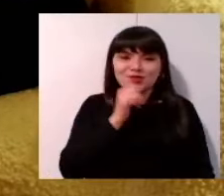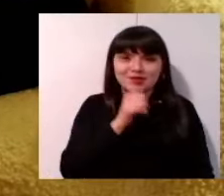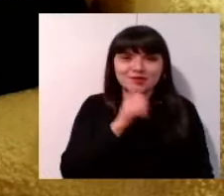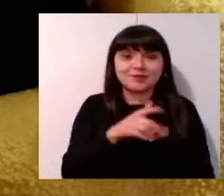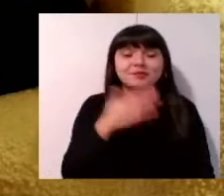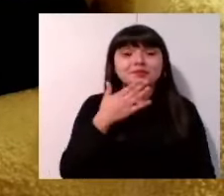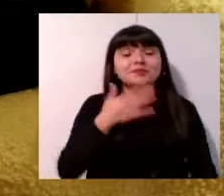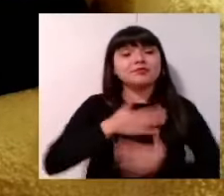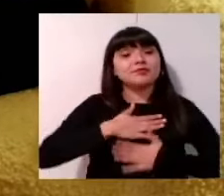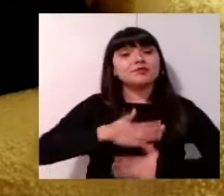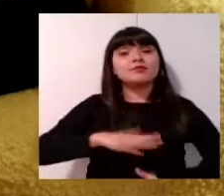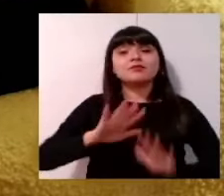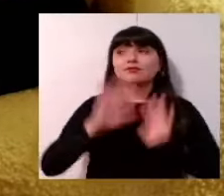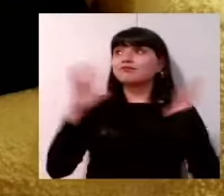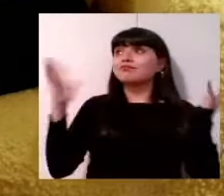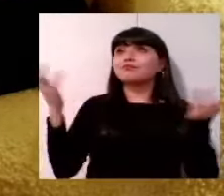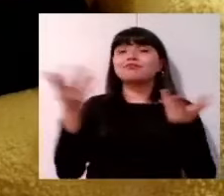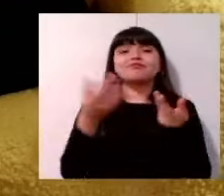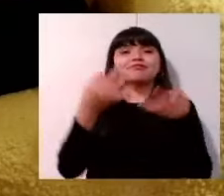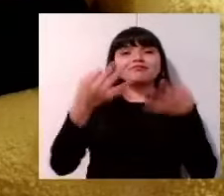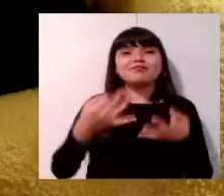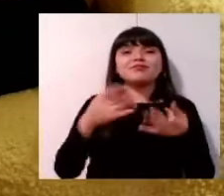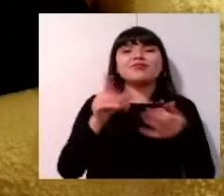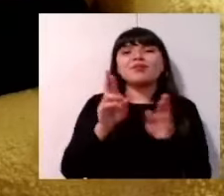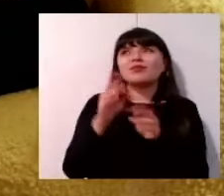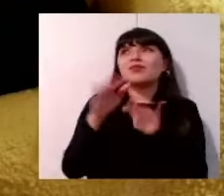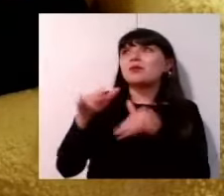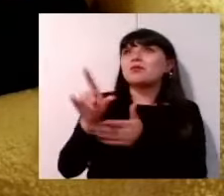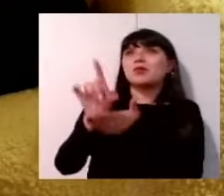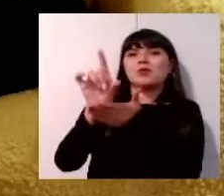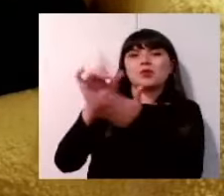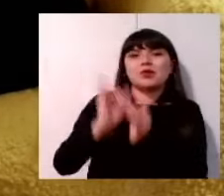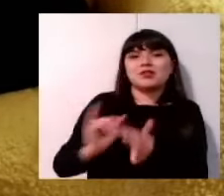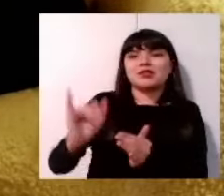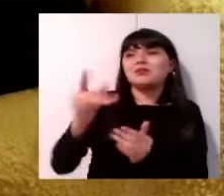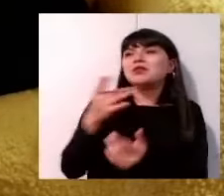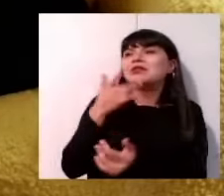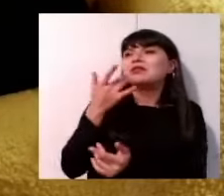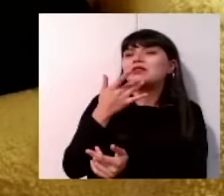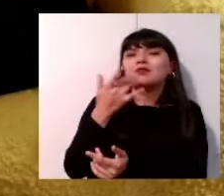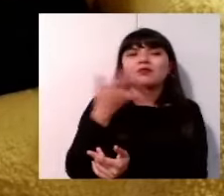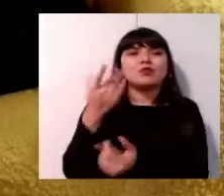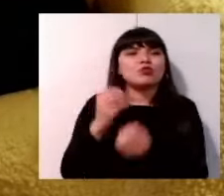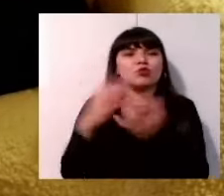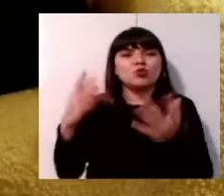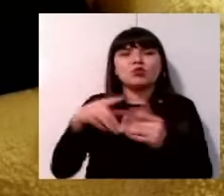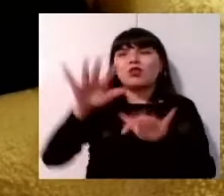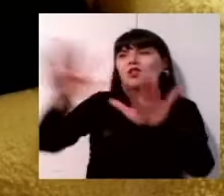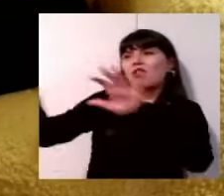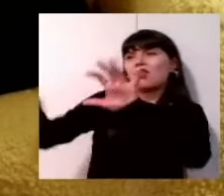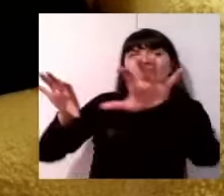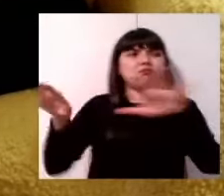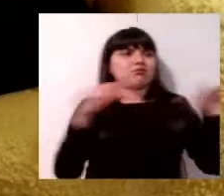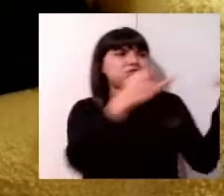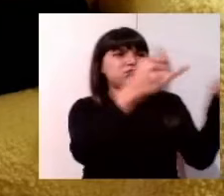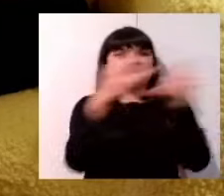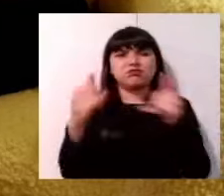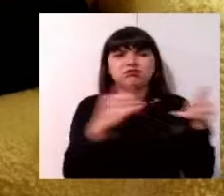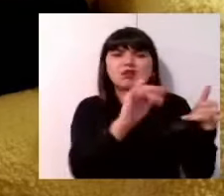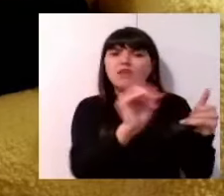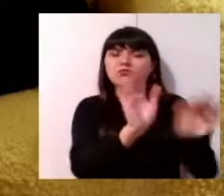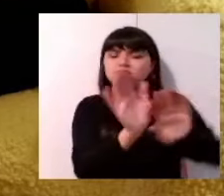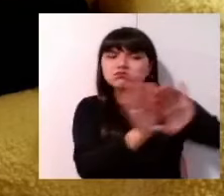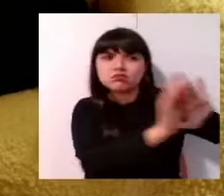donde va a dormir, que ojalá siempre sea el mismo, un lugar simple, que no estén los juguetes en la pieza, con una temperatura, preocuparse, que eso es